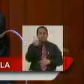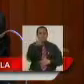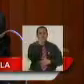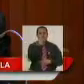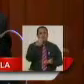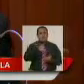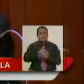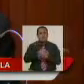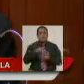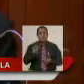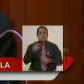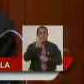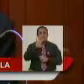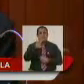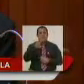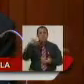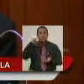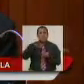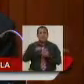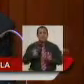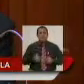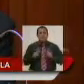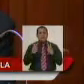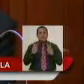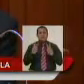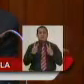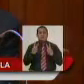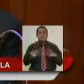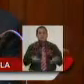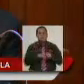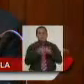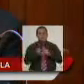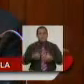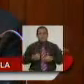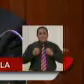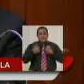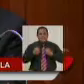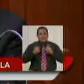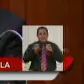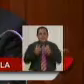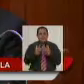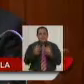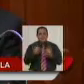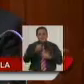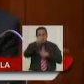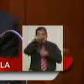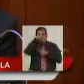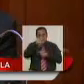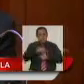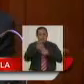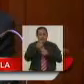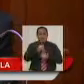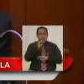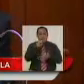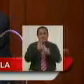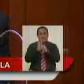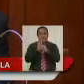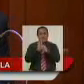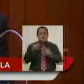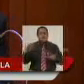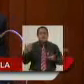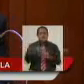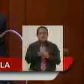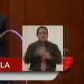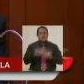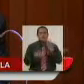helicópteros y 5 aviones recuperados. En la lucha contra la minería ilegal, logramos erradicar